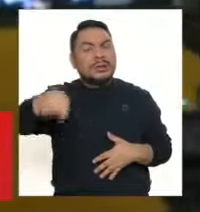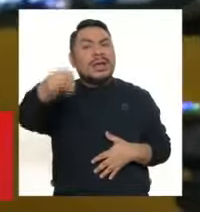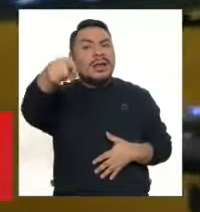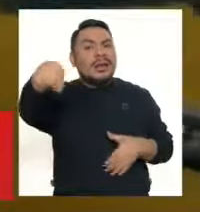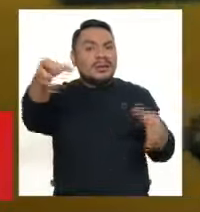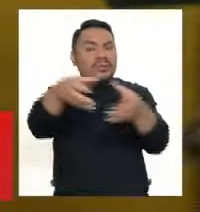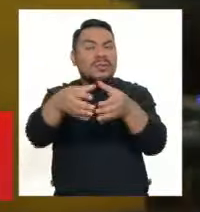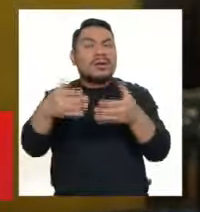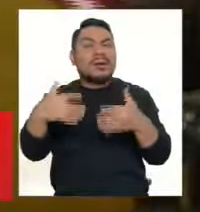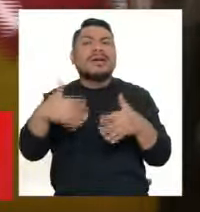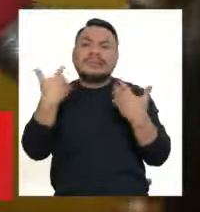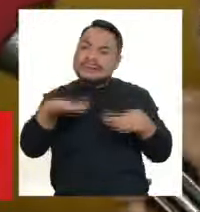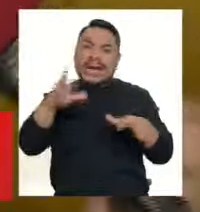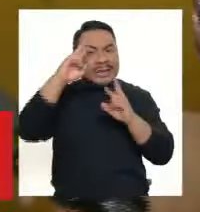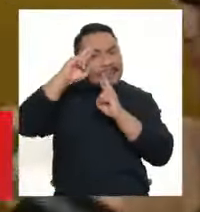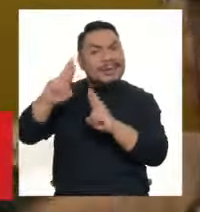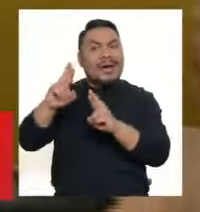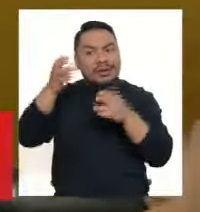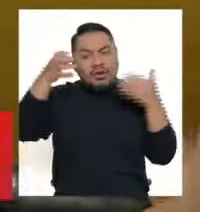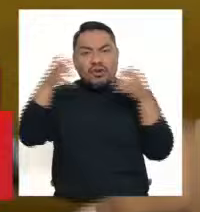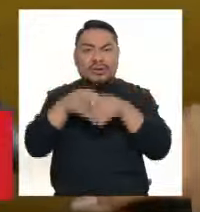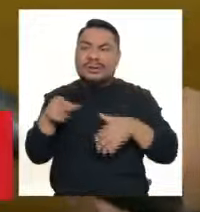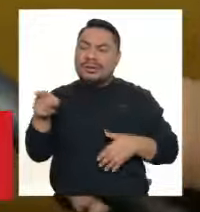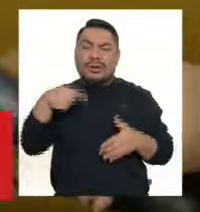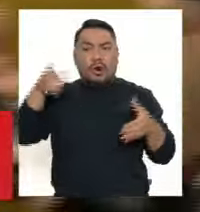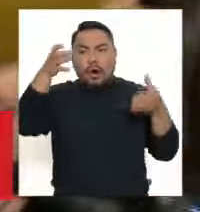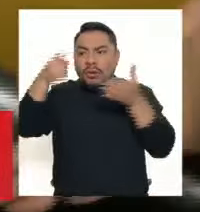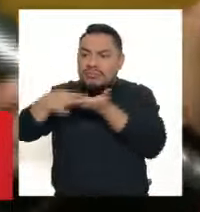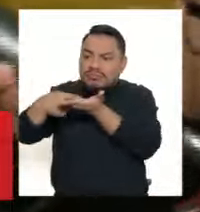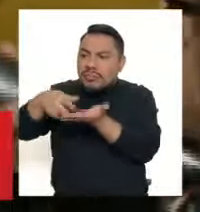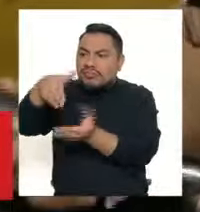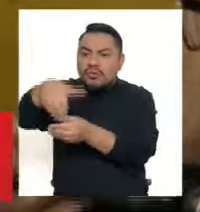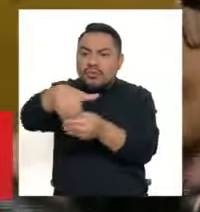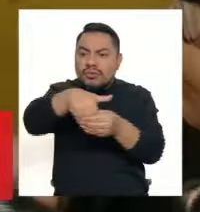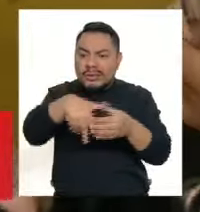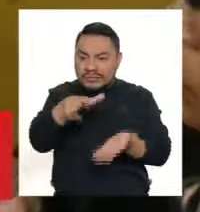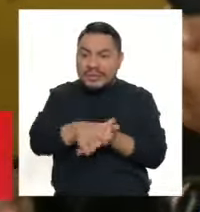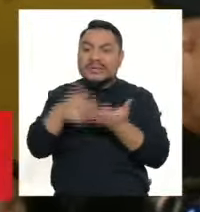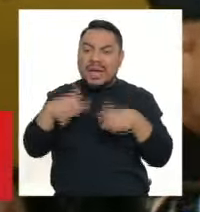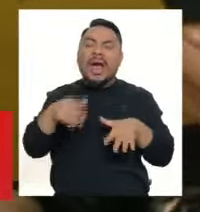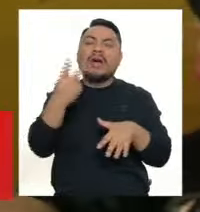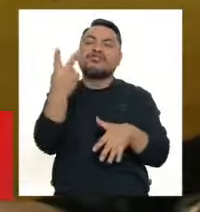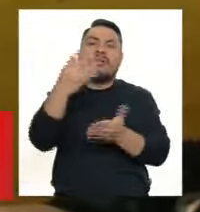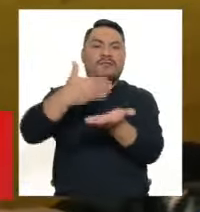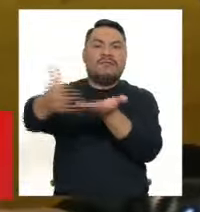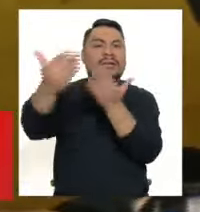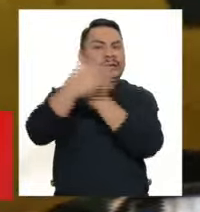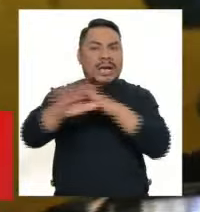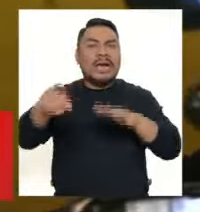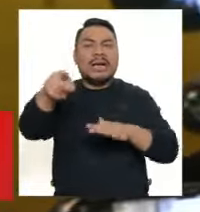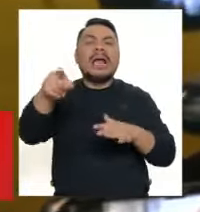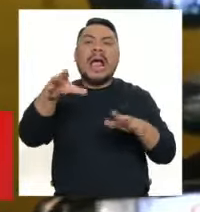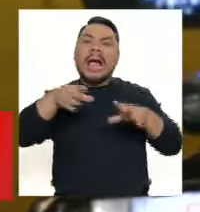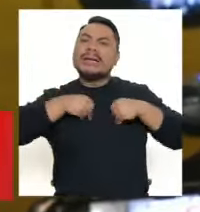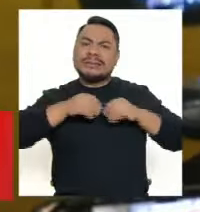la decisión porque esta es ya una sentencia. Inicialmente hubo una medida cautelar que ya también fue